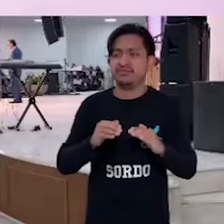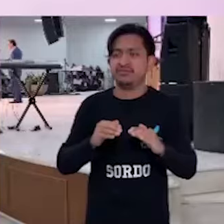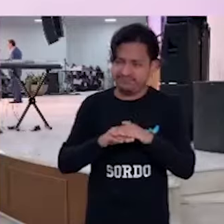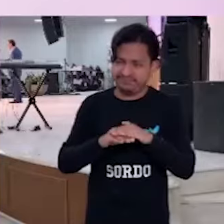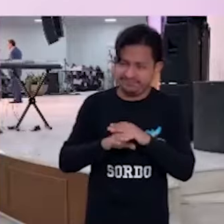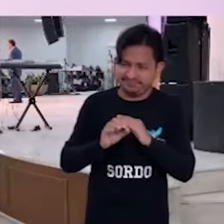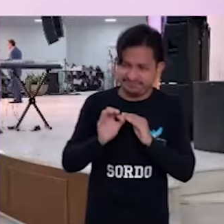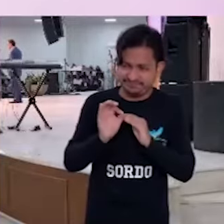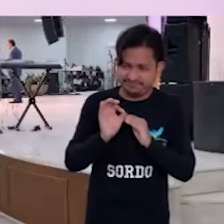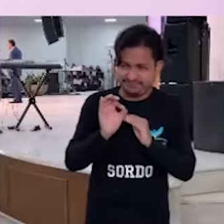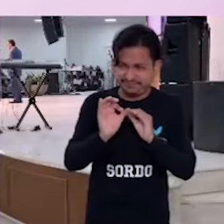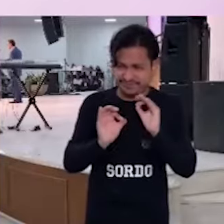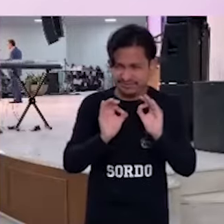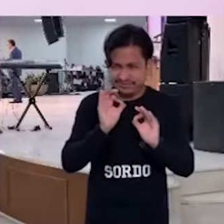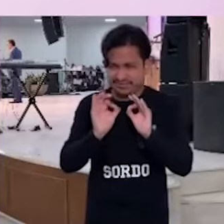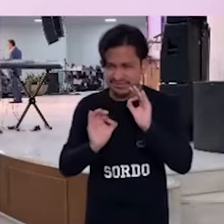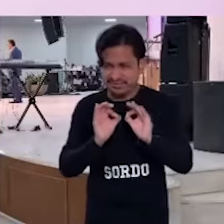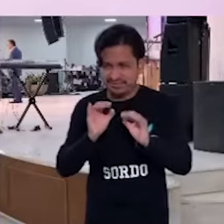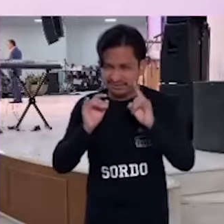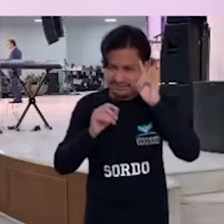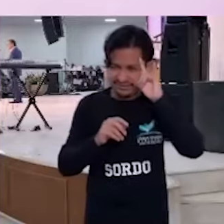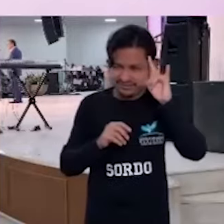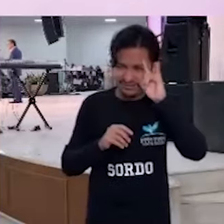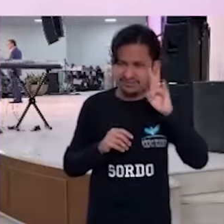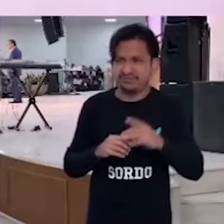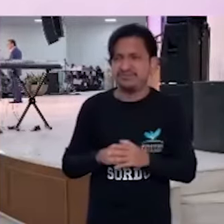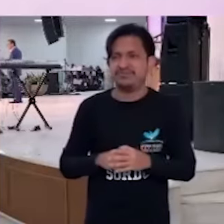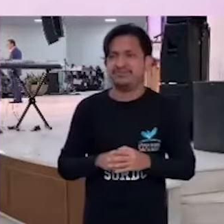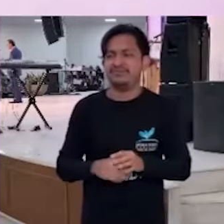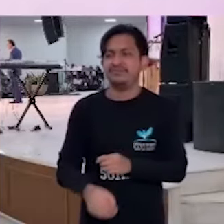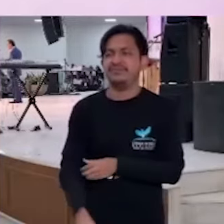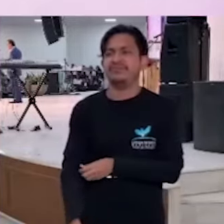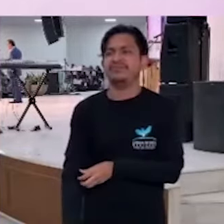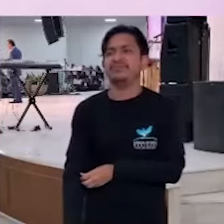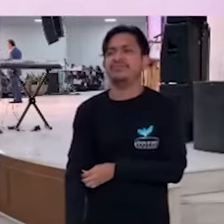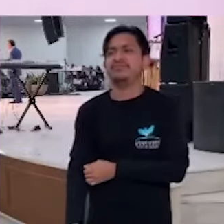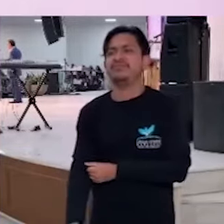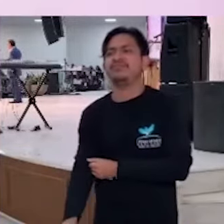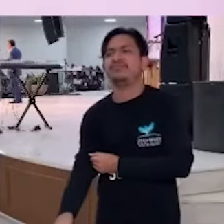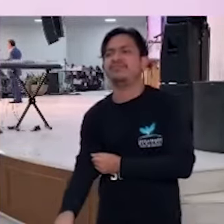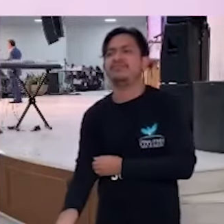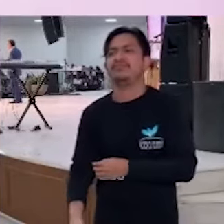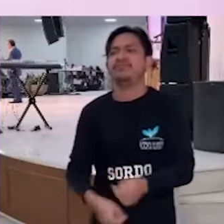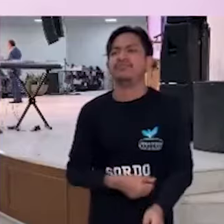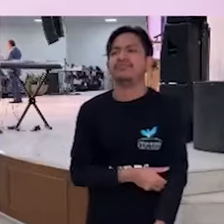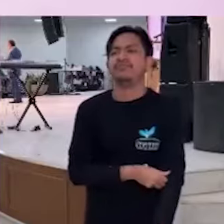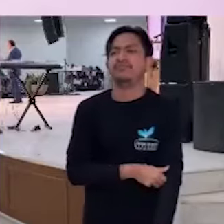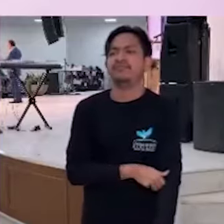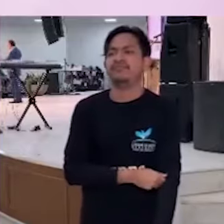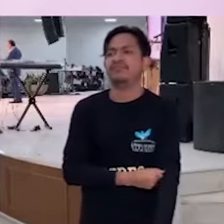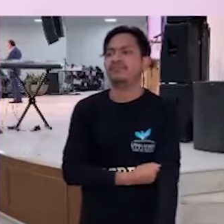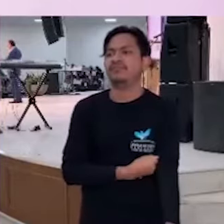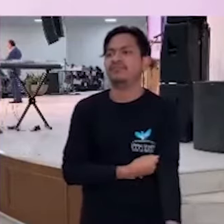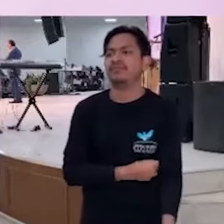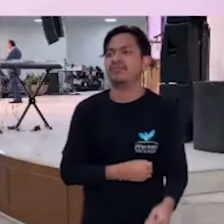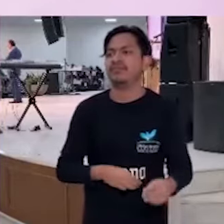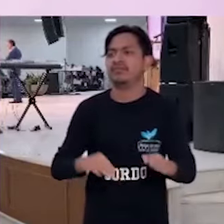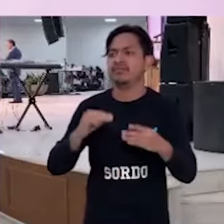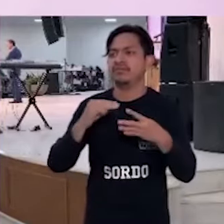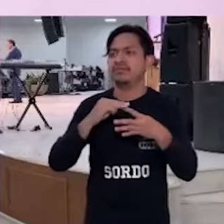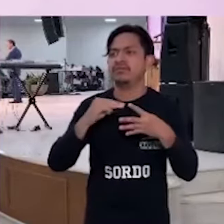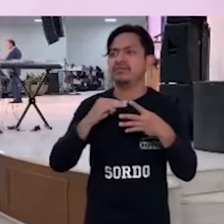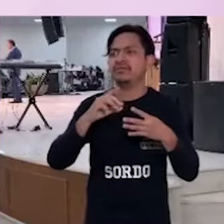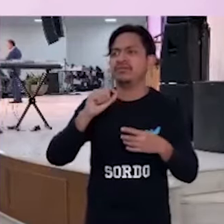a velar y orar para no caer en tentación, según Mateo 26:41. Así que hoy quiero hablar sobre